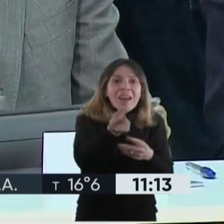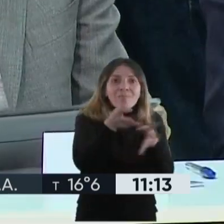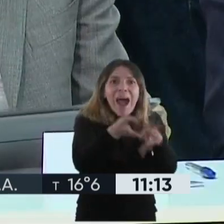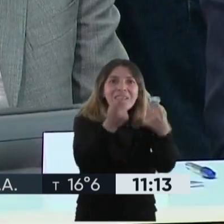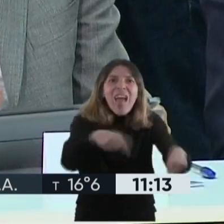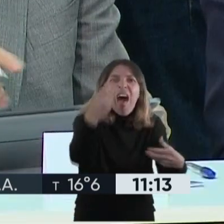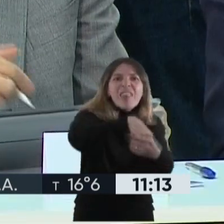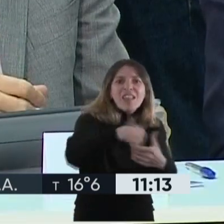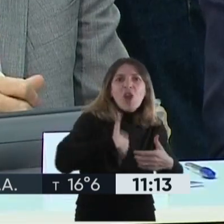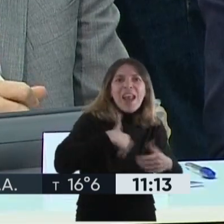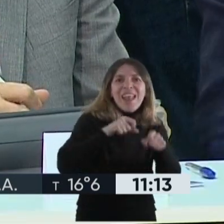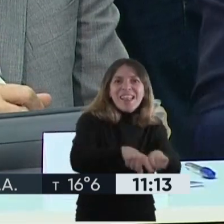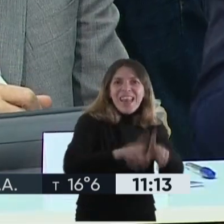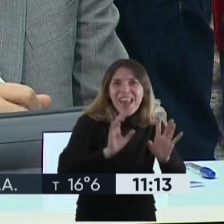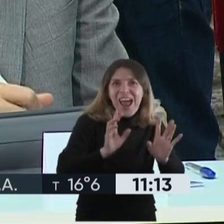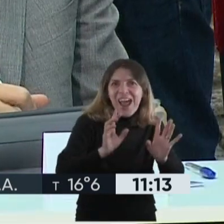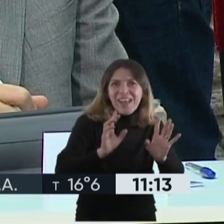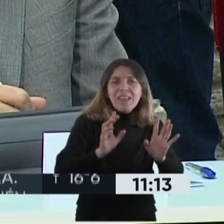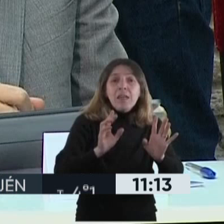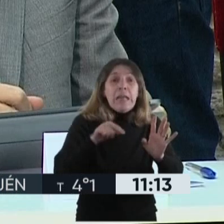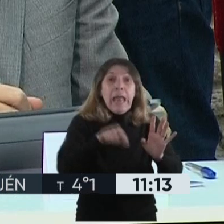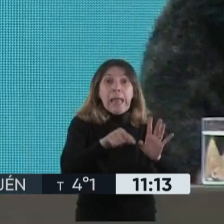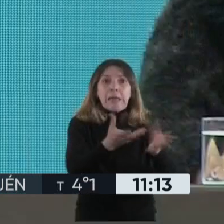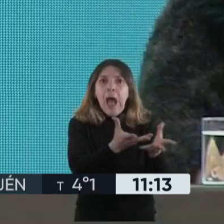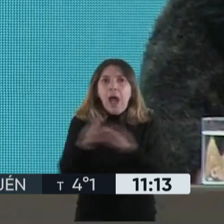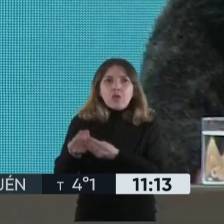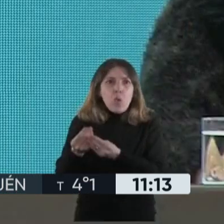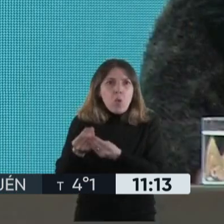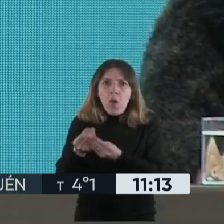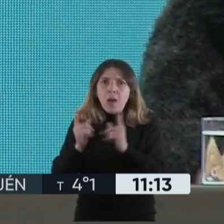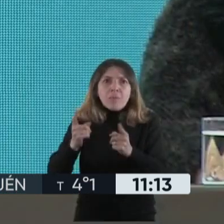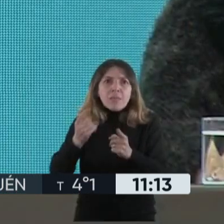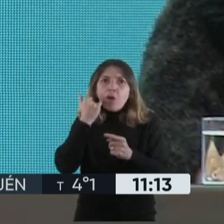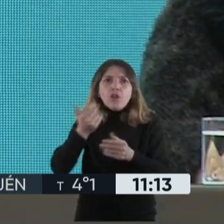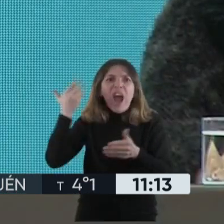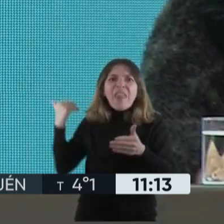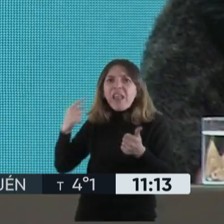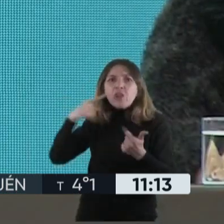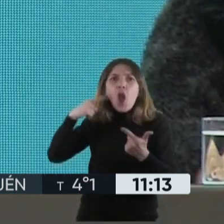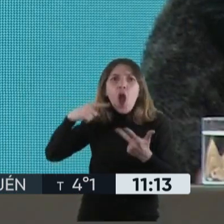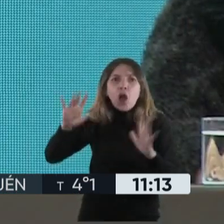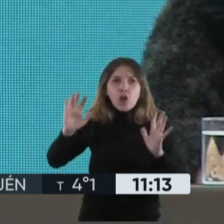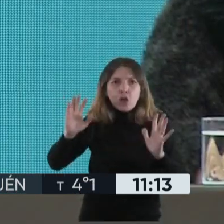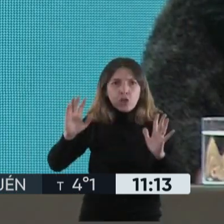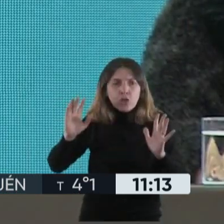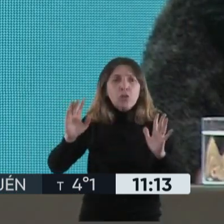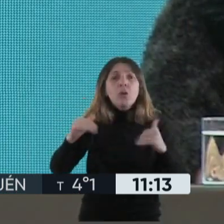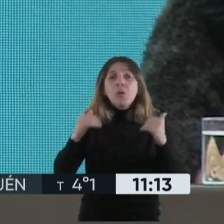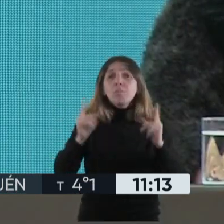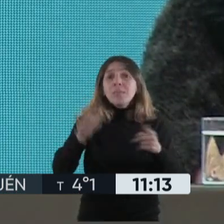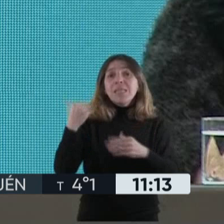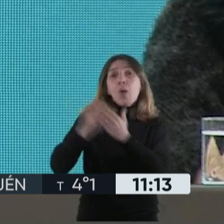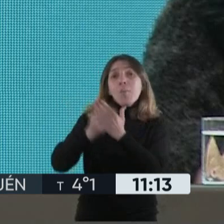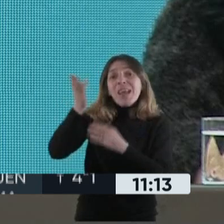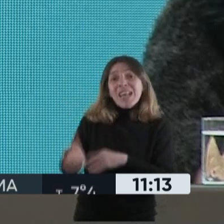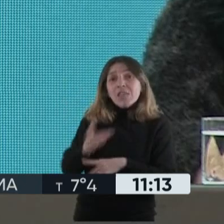que es parte de la palanca que ha hecho posible todo lo que hemos venido logrando. La verdad que esto, como bien decía el